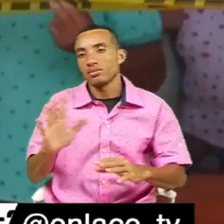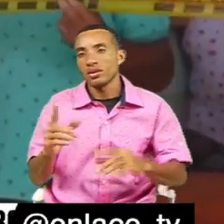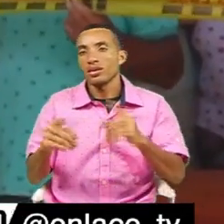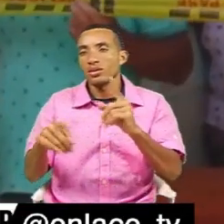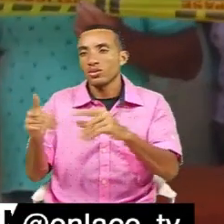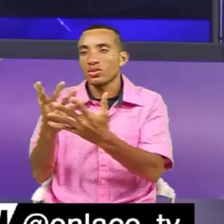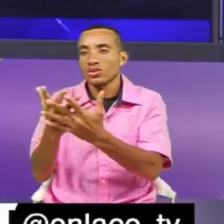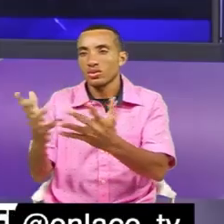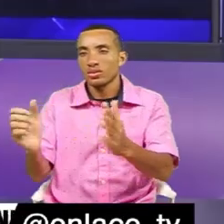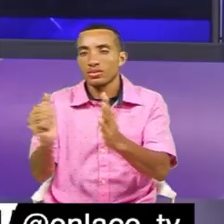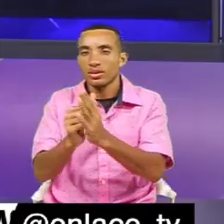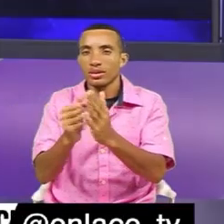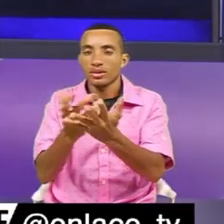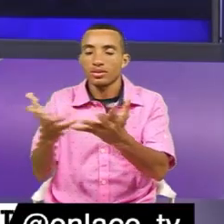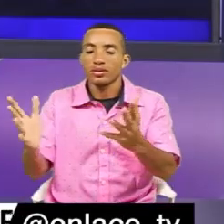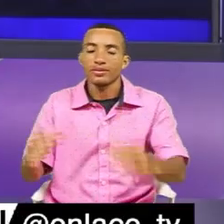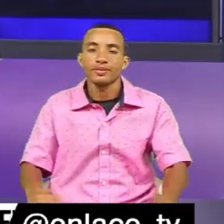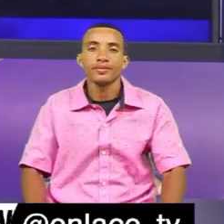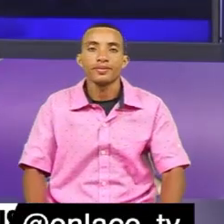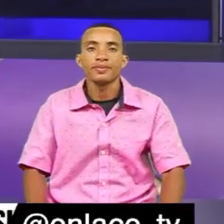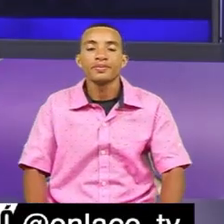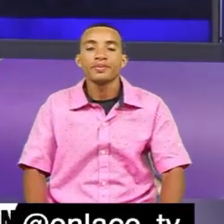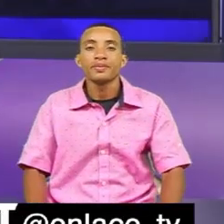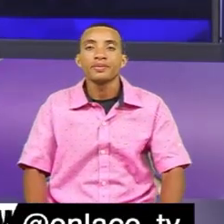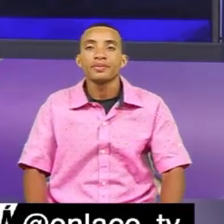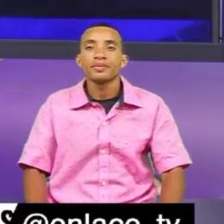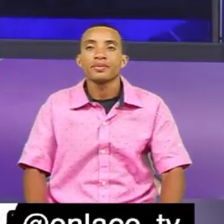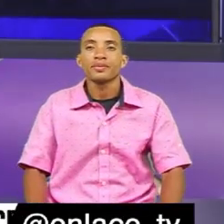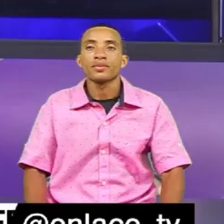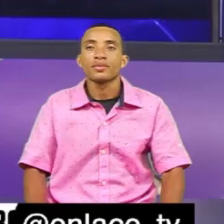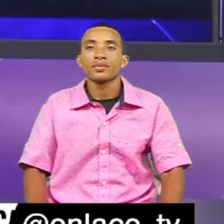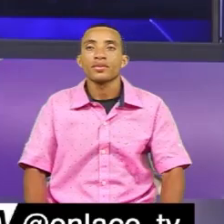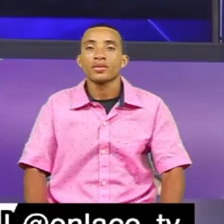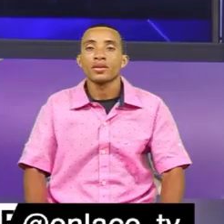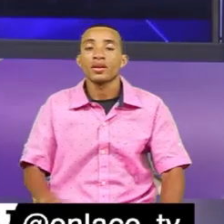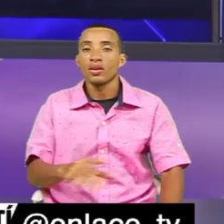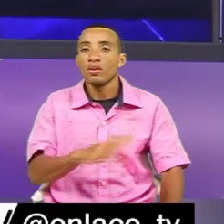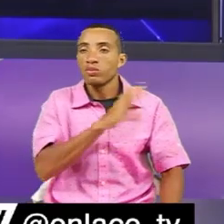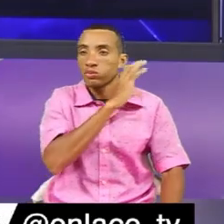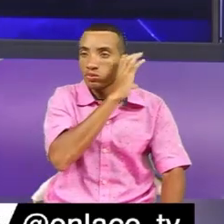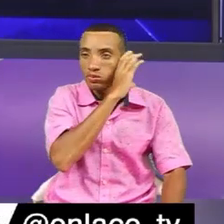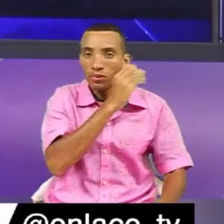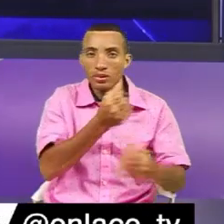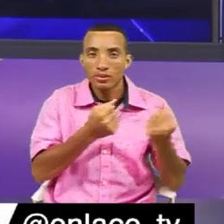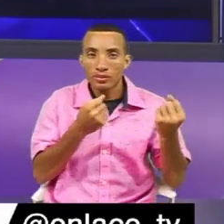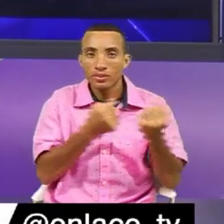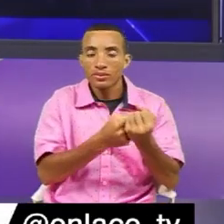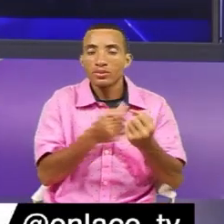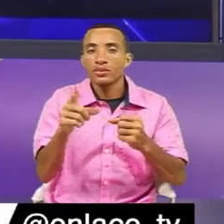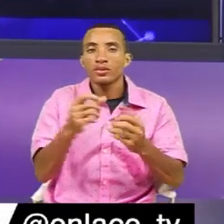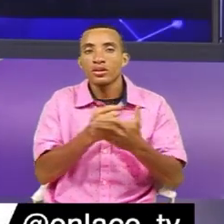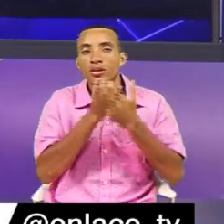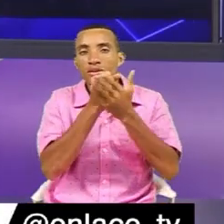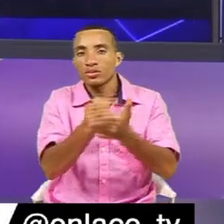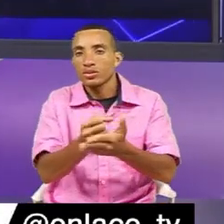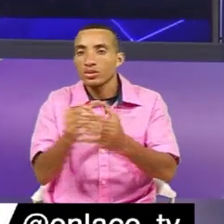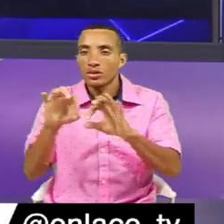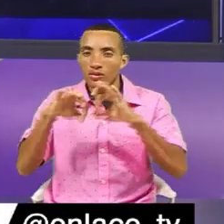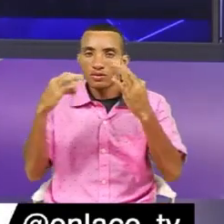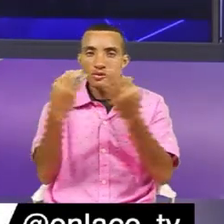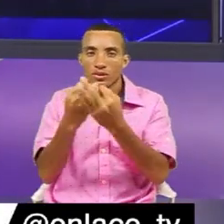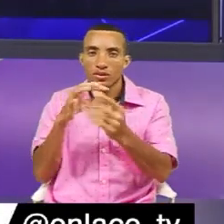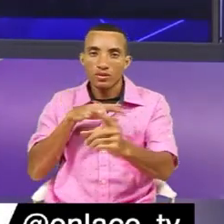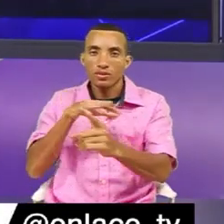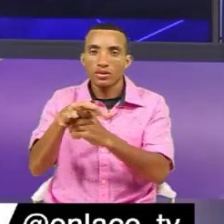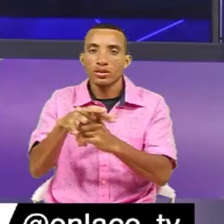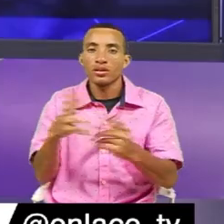materiales. Y justamente estamos en directo en la jornada de apoyo de recolección de ayudas para la familia afectada por incendio en el